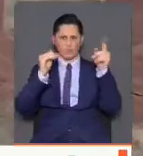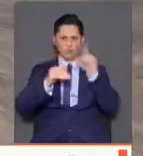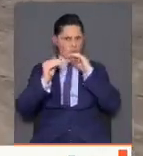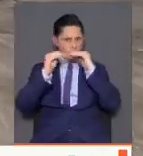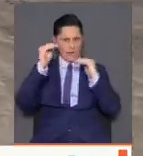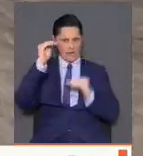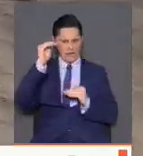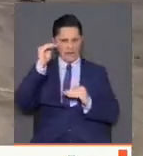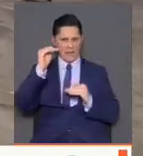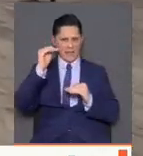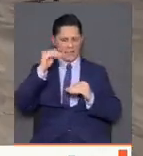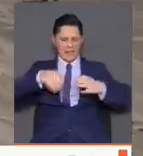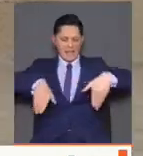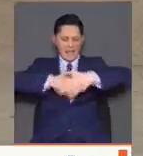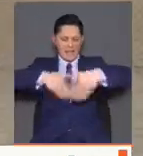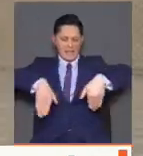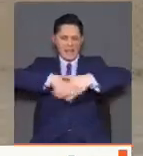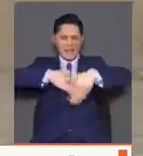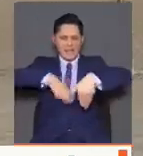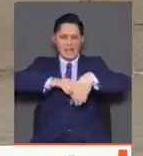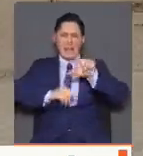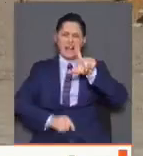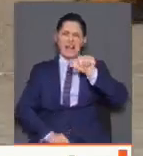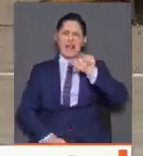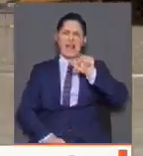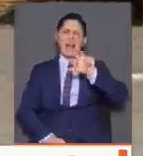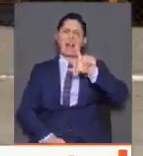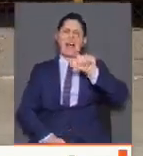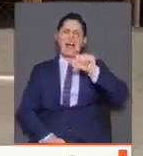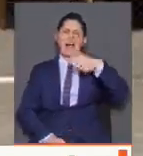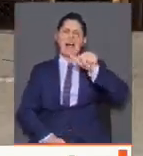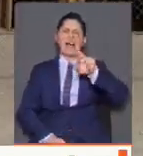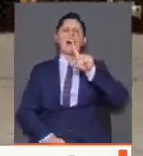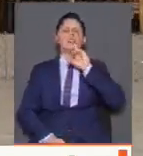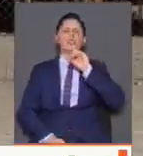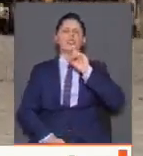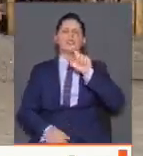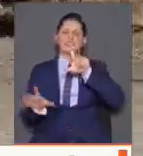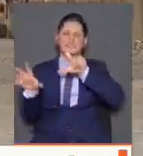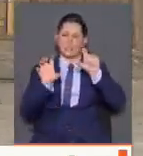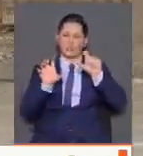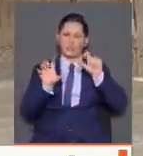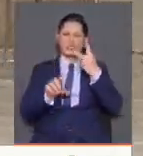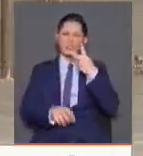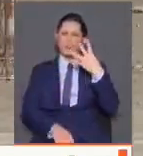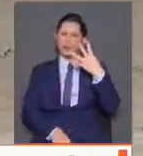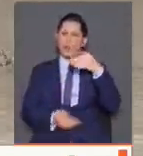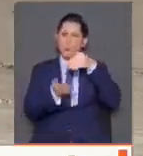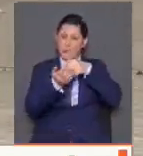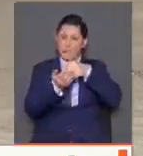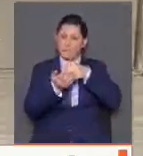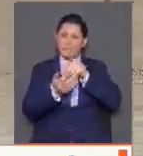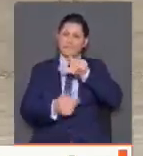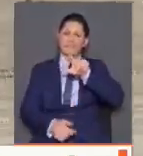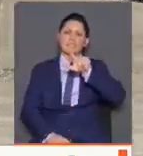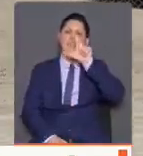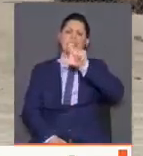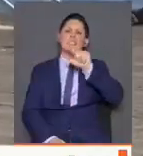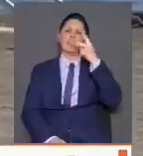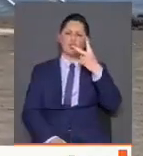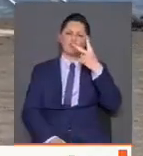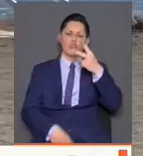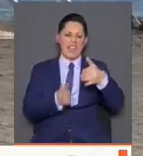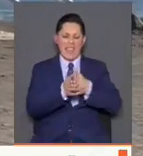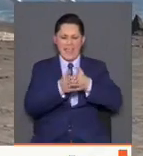Antofagasta. Se trata de la ocupación de 724.000 metros, o sea, 72 hectáreas de terreno que